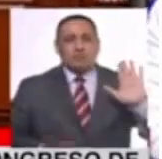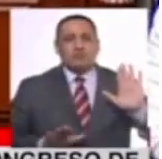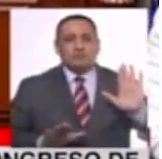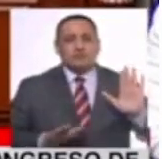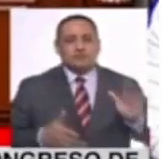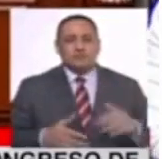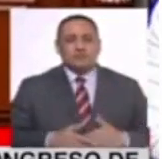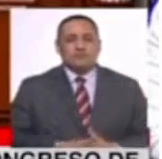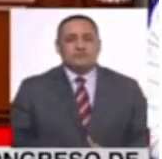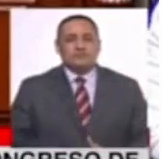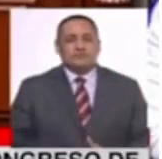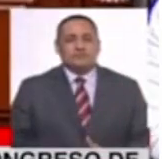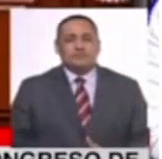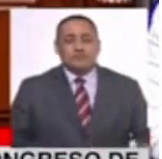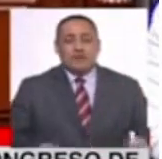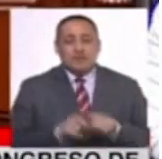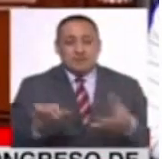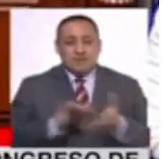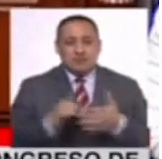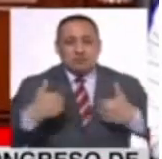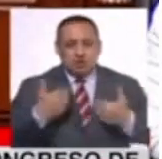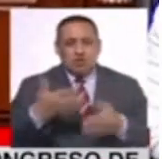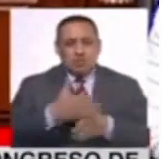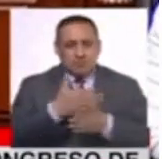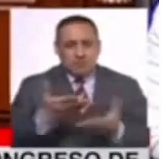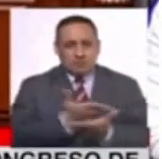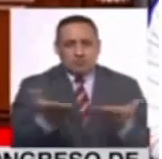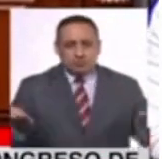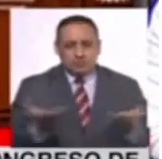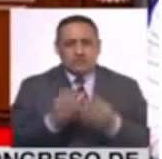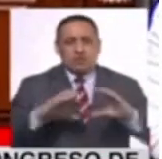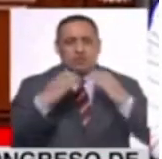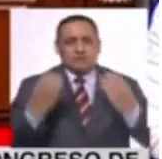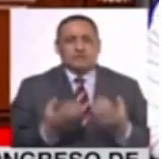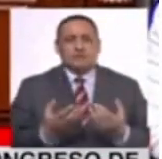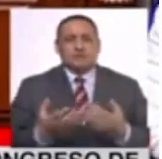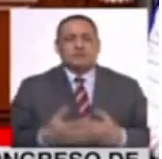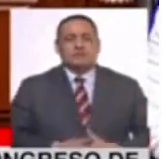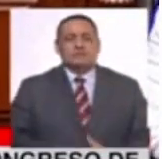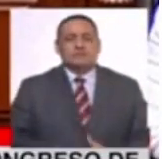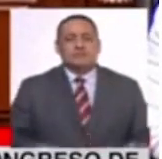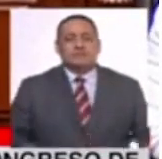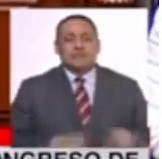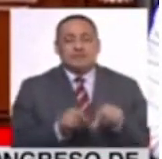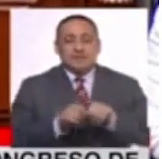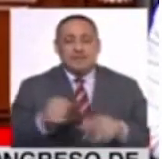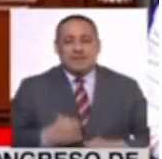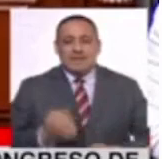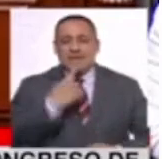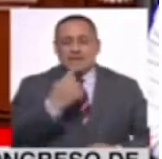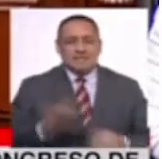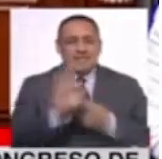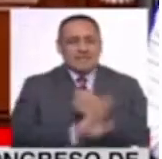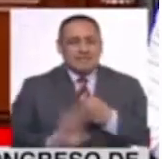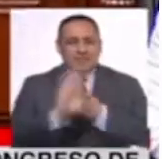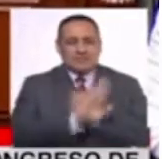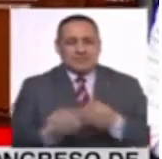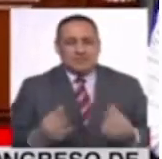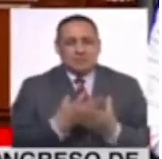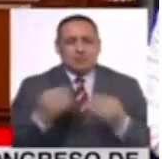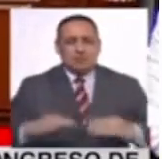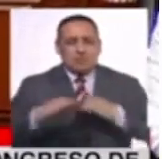compromiso, el cual comparto con ustedes, señores congresistas, y es la defensa de